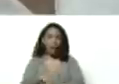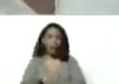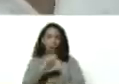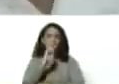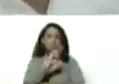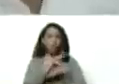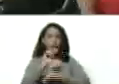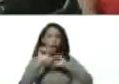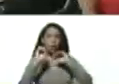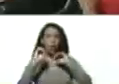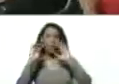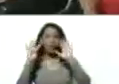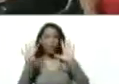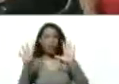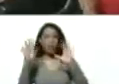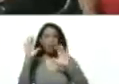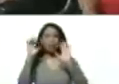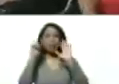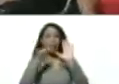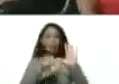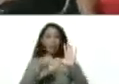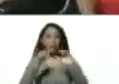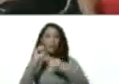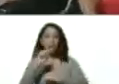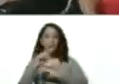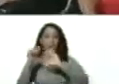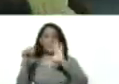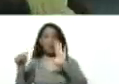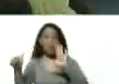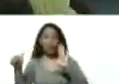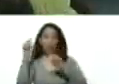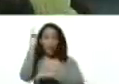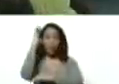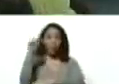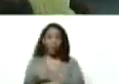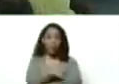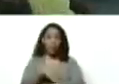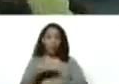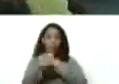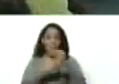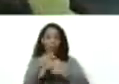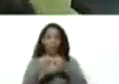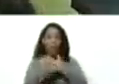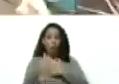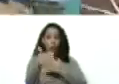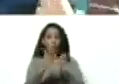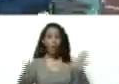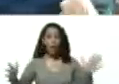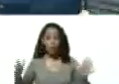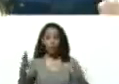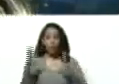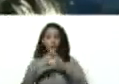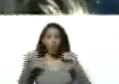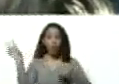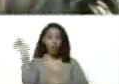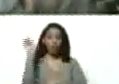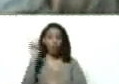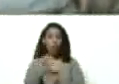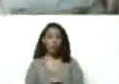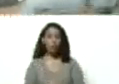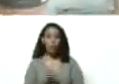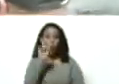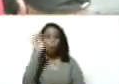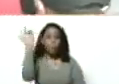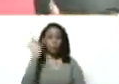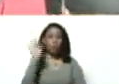209.616 asambleas de calle realizadas a lo largo y ancho de todo el territorio nacional. Un promedio